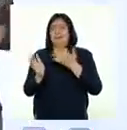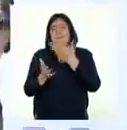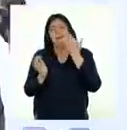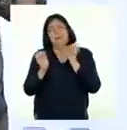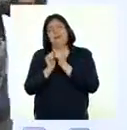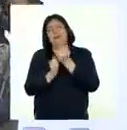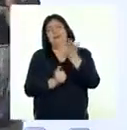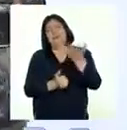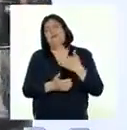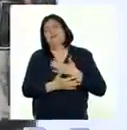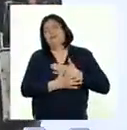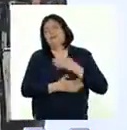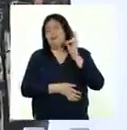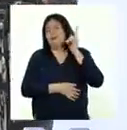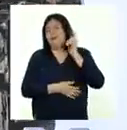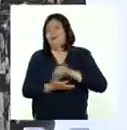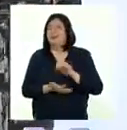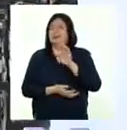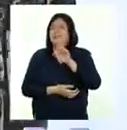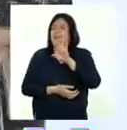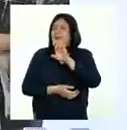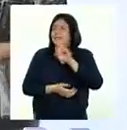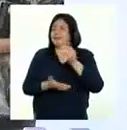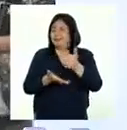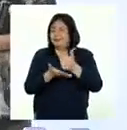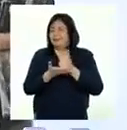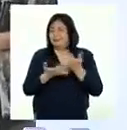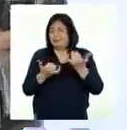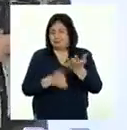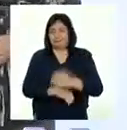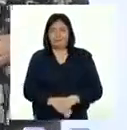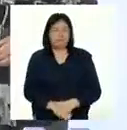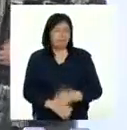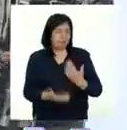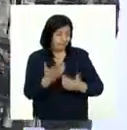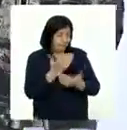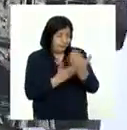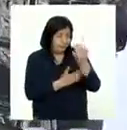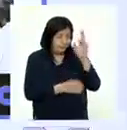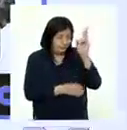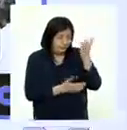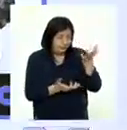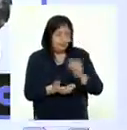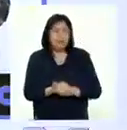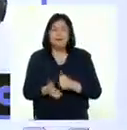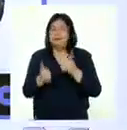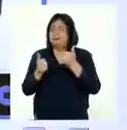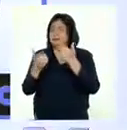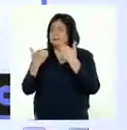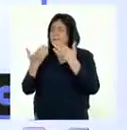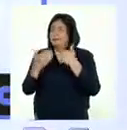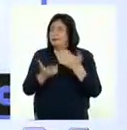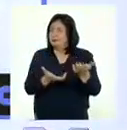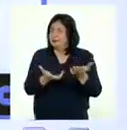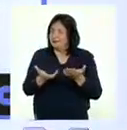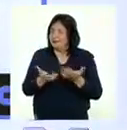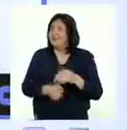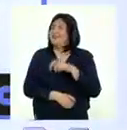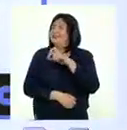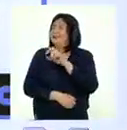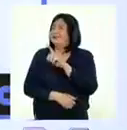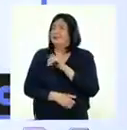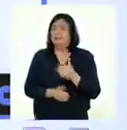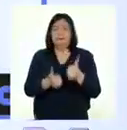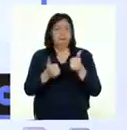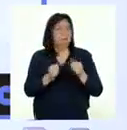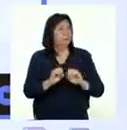mejor compañía que nuestra querida profesora Frida para ayudarnos con el reto del día de hoy. Buenos días, profesora. Muchas gracias por la bienvenida,